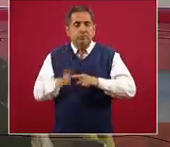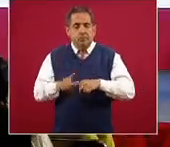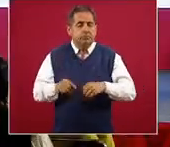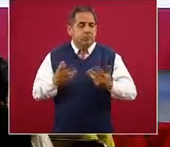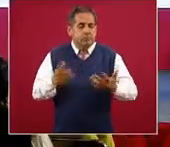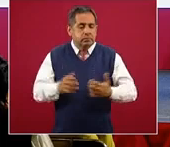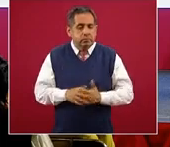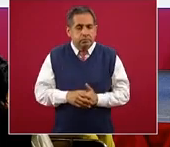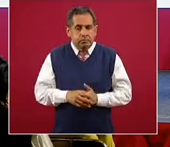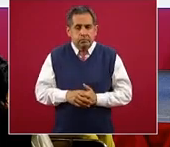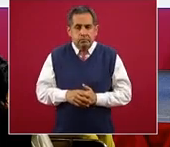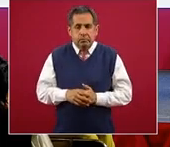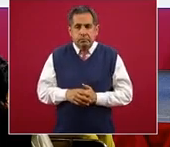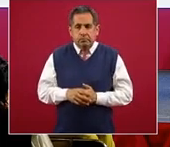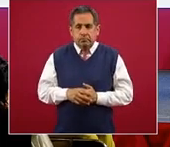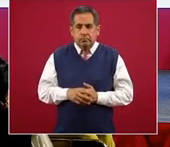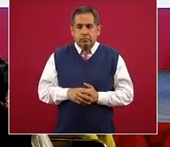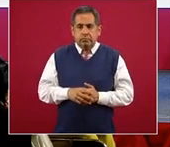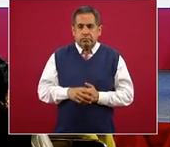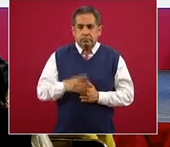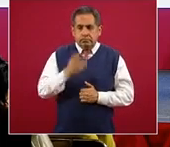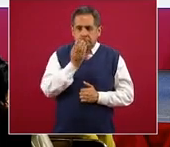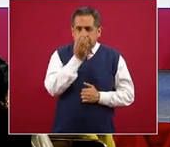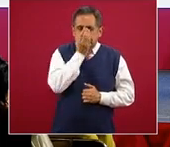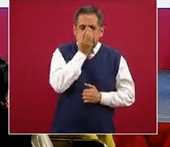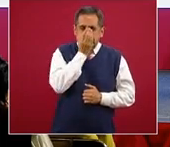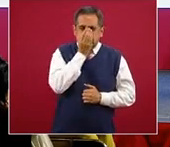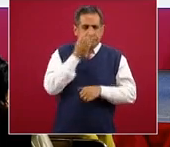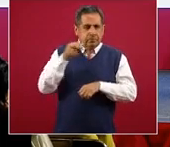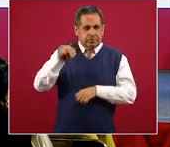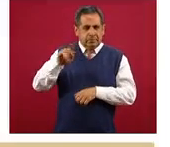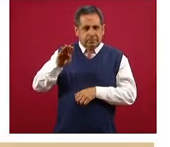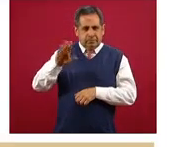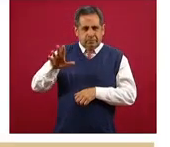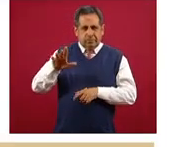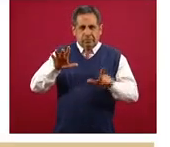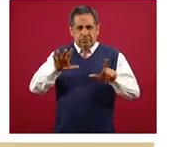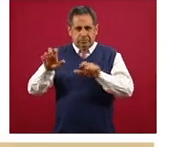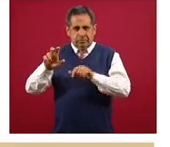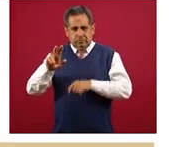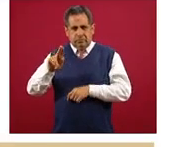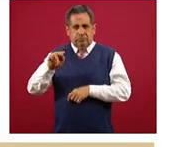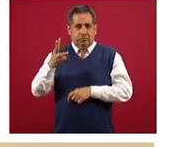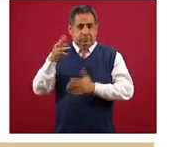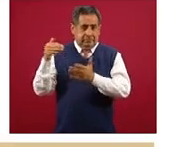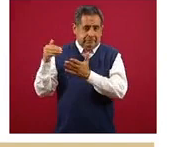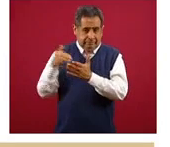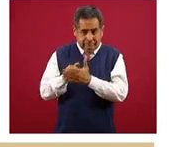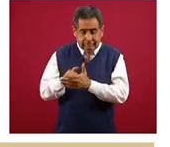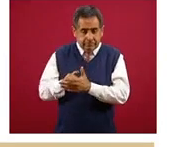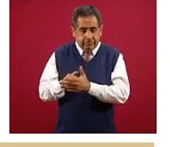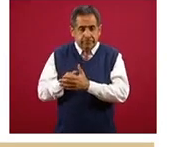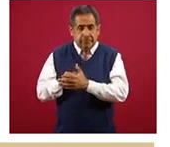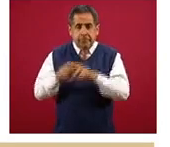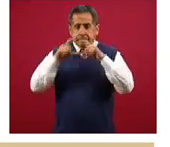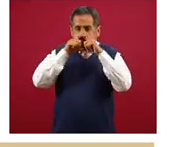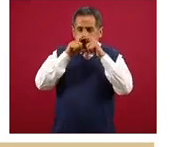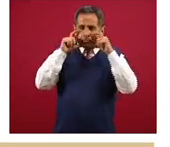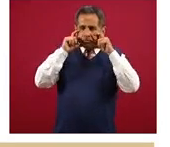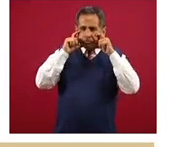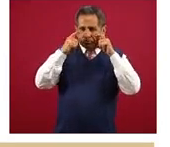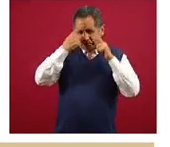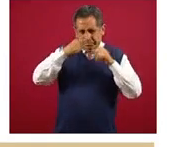de estos respiradores N95, son 783,000, de